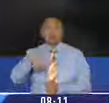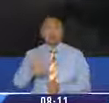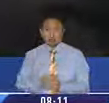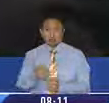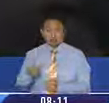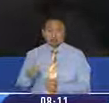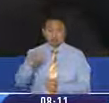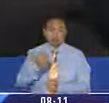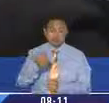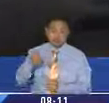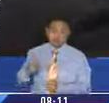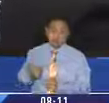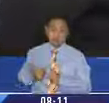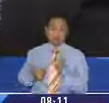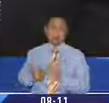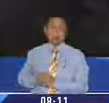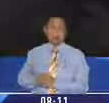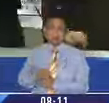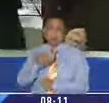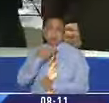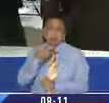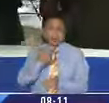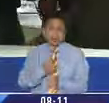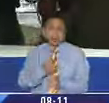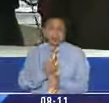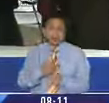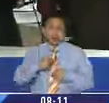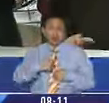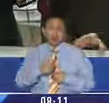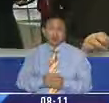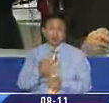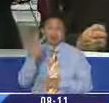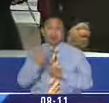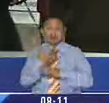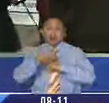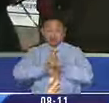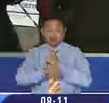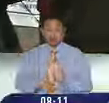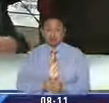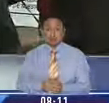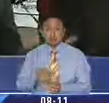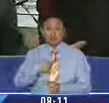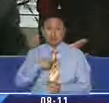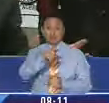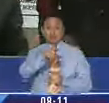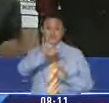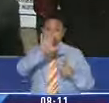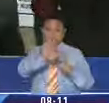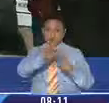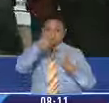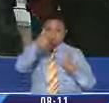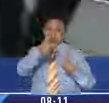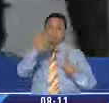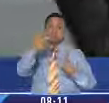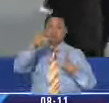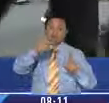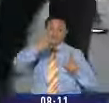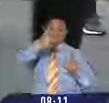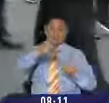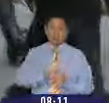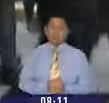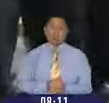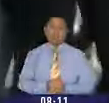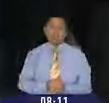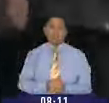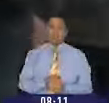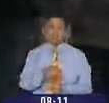invertir y así ya no se puede, señalan. A mí me han robado por 3 ocasiones y fui amenazado de muerte por 3 delincuentes. Hay una mezcla